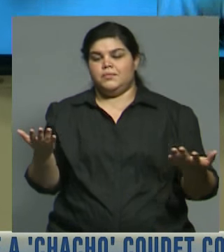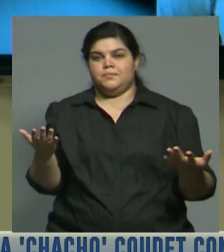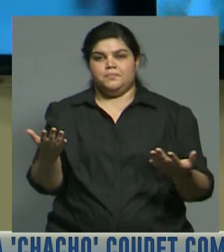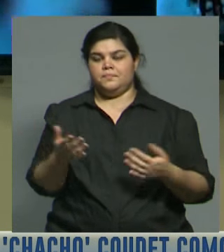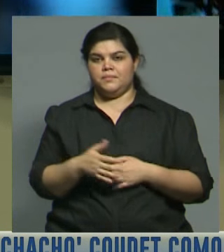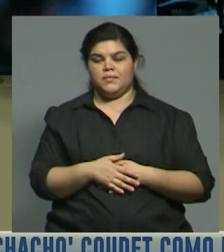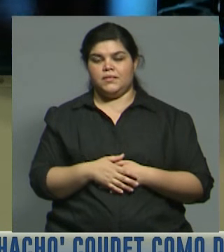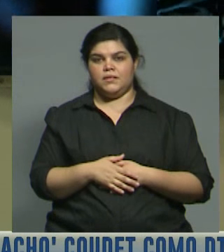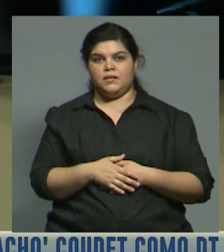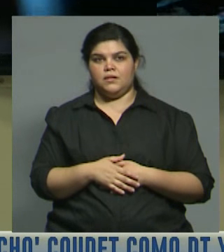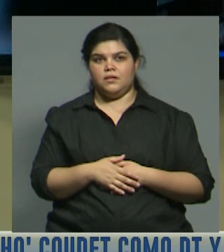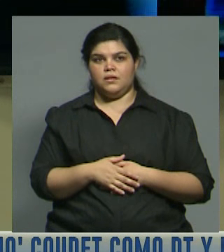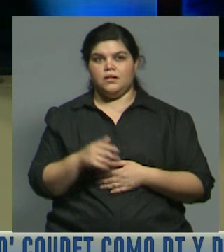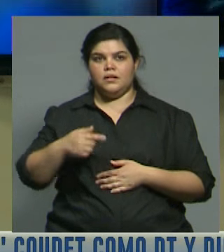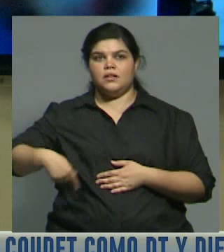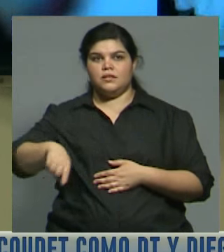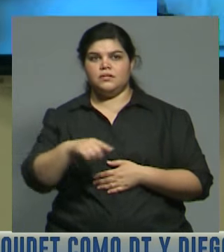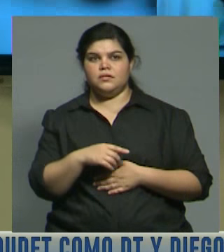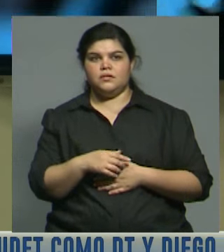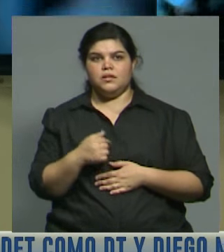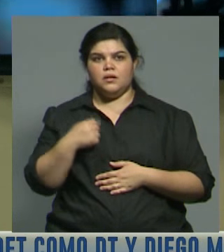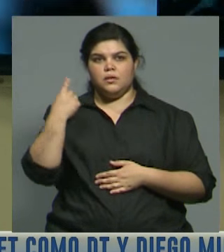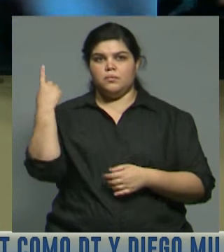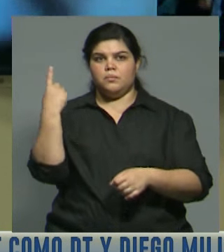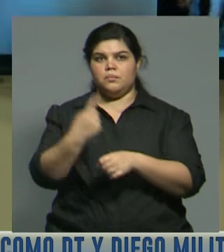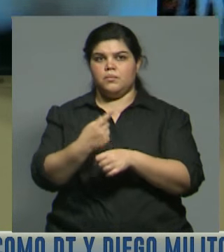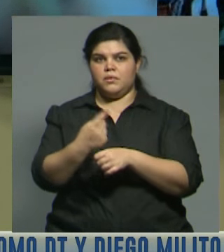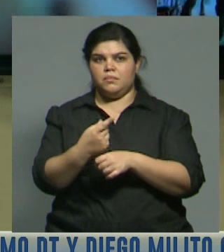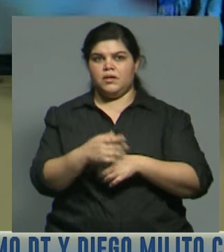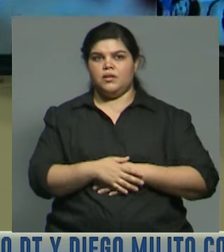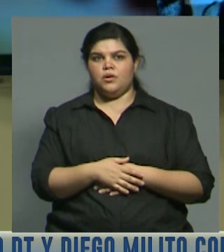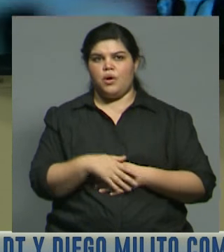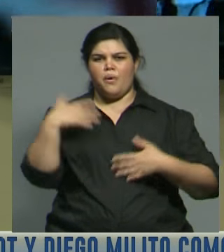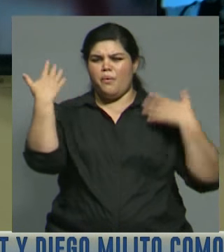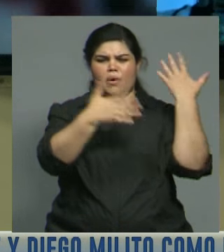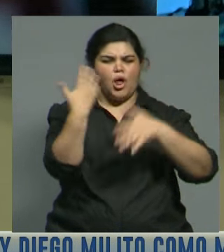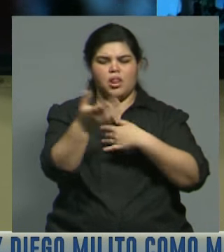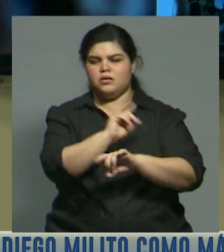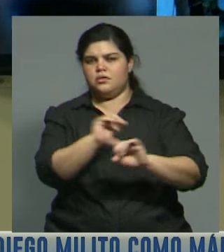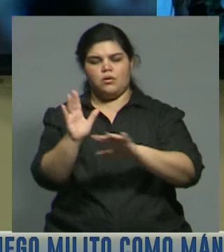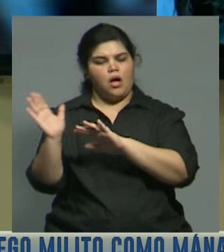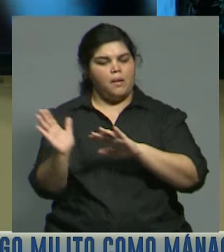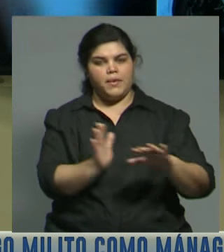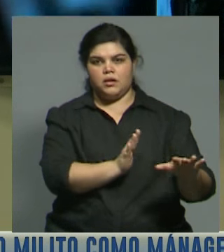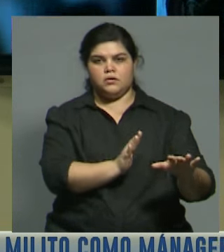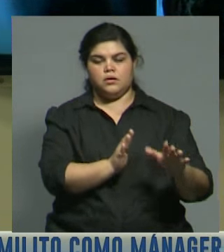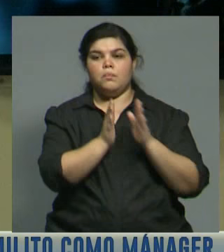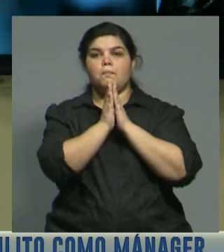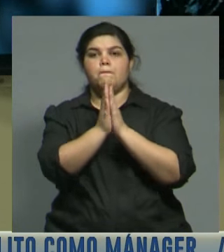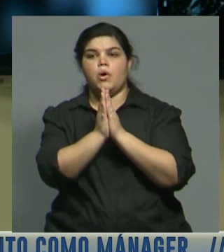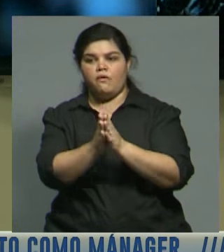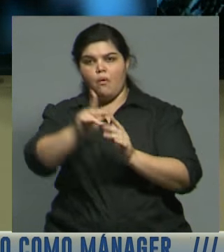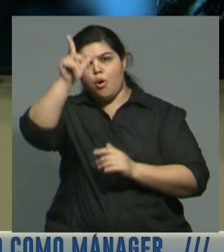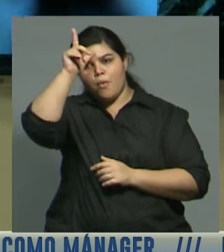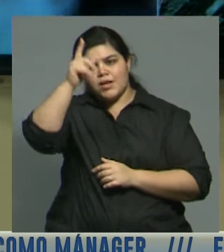que esperemos que prime la razonabilidad y que no escale la violencia, que las fuerzas de seguridad entiendan que parte de su